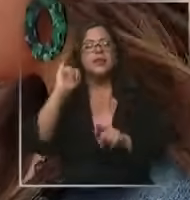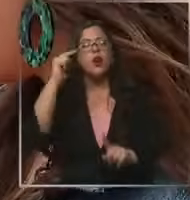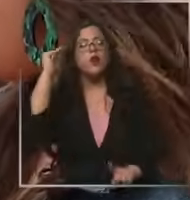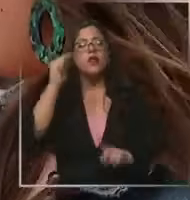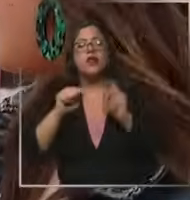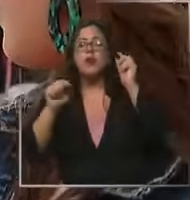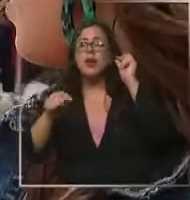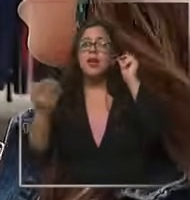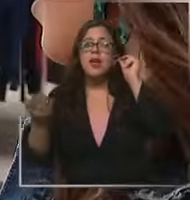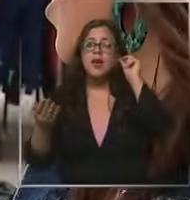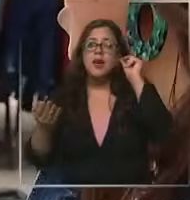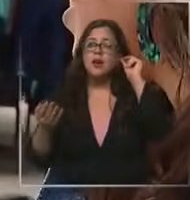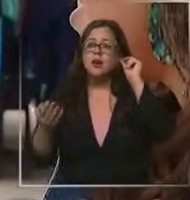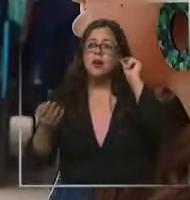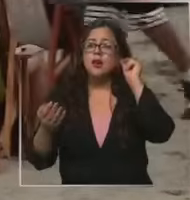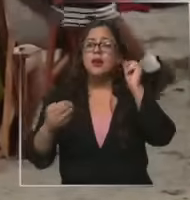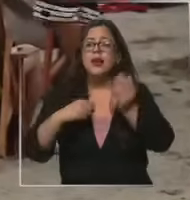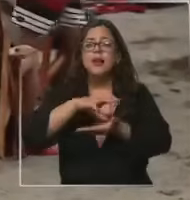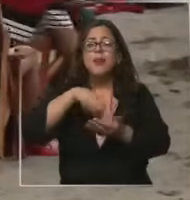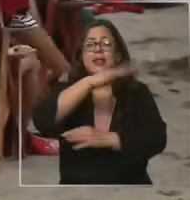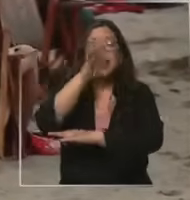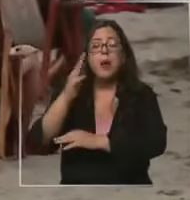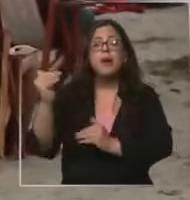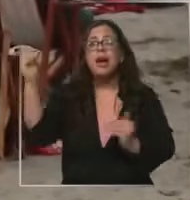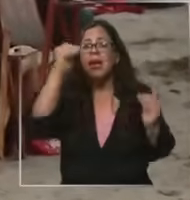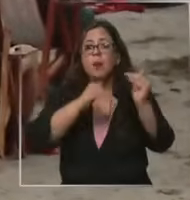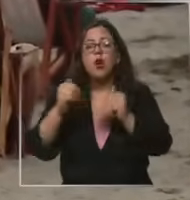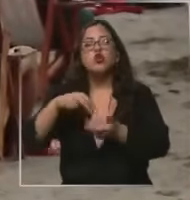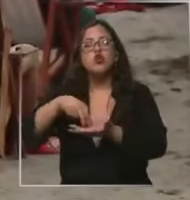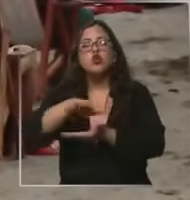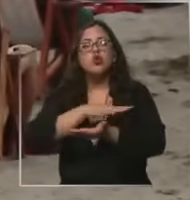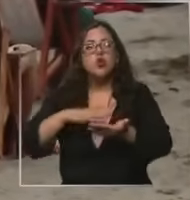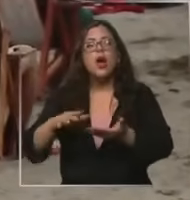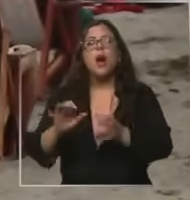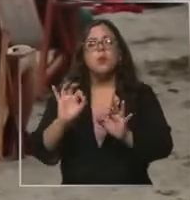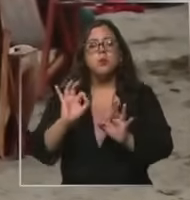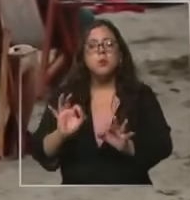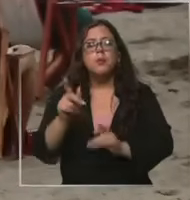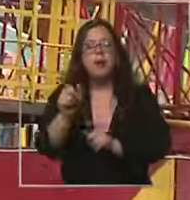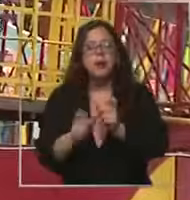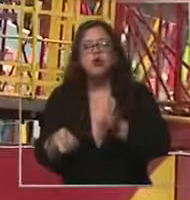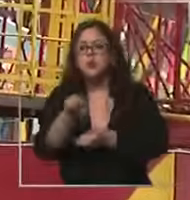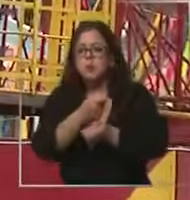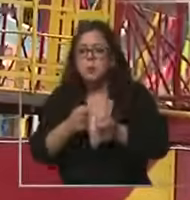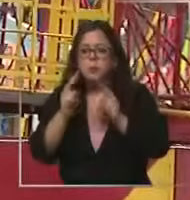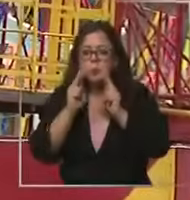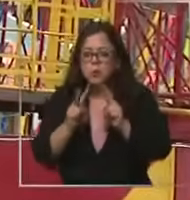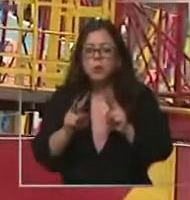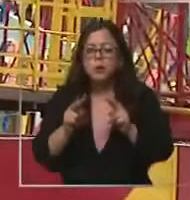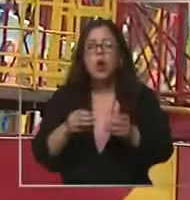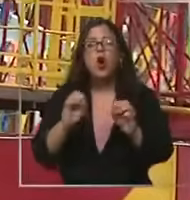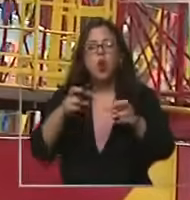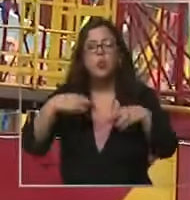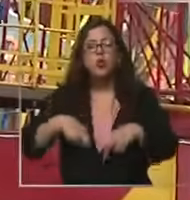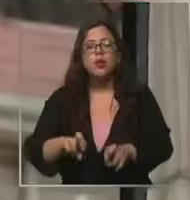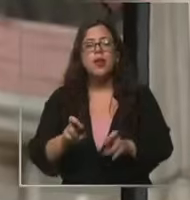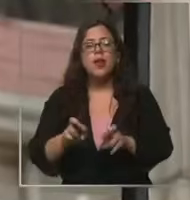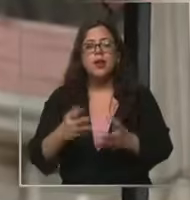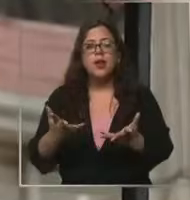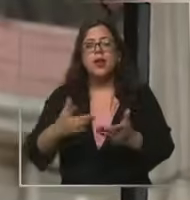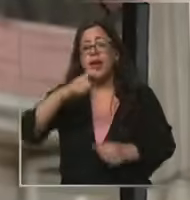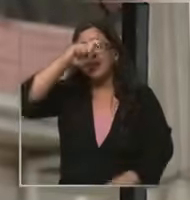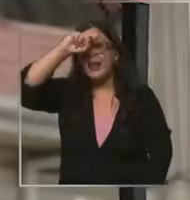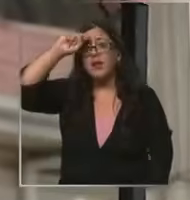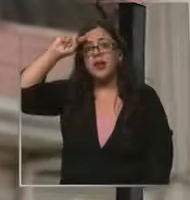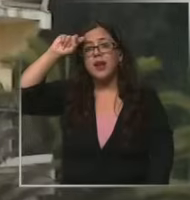por toda la playa, la plaza, limpio. Ciudad estratégica para los comerciantes que ven en este balneario una oportunidad durante el